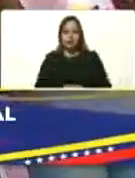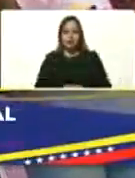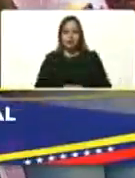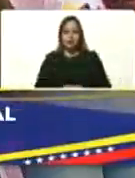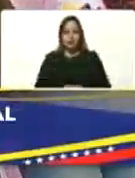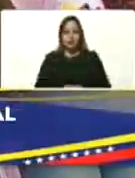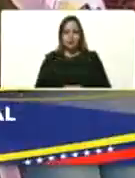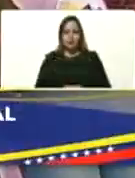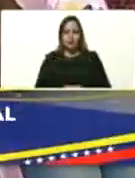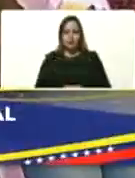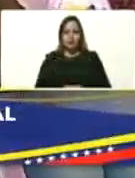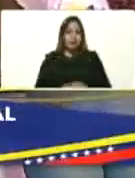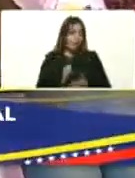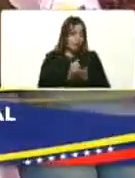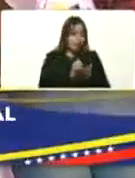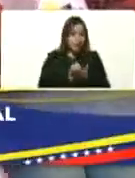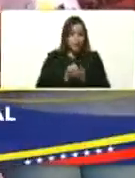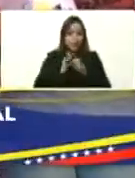Ajá.